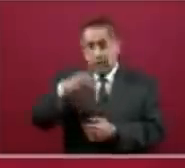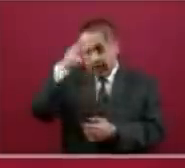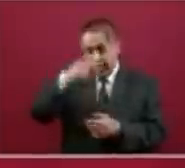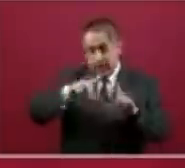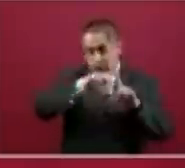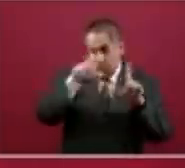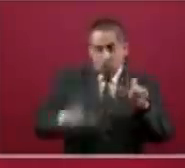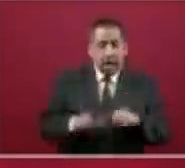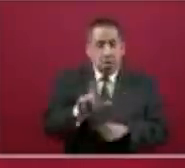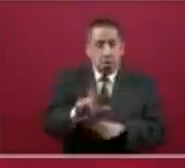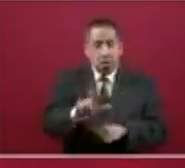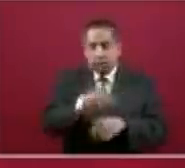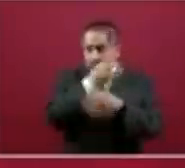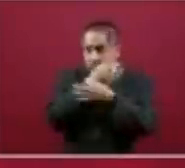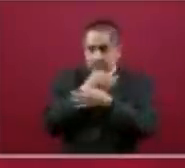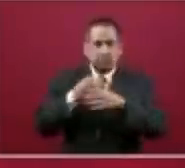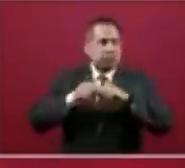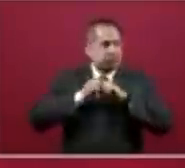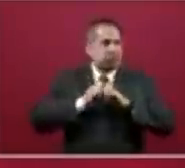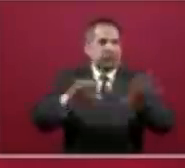y